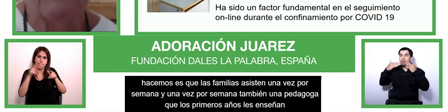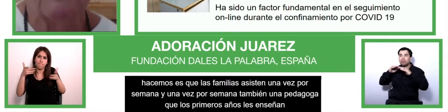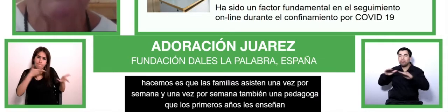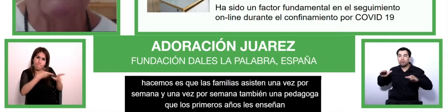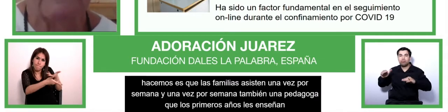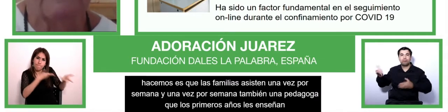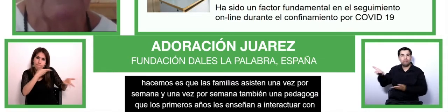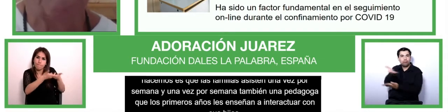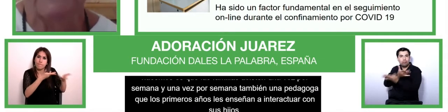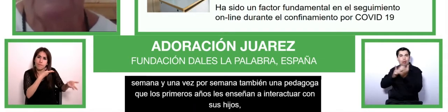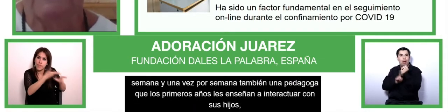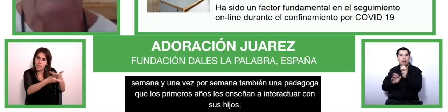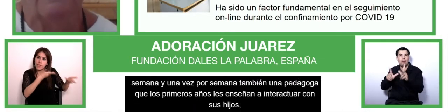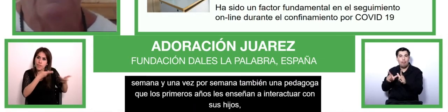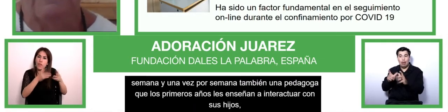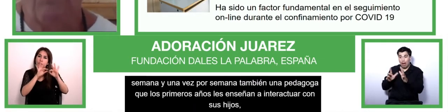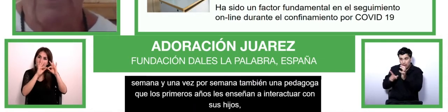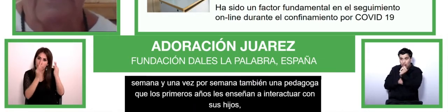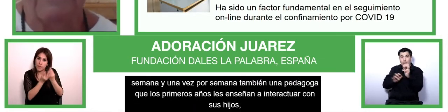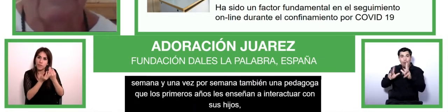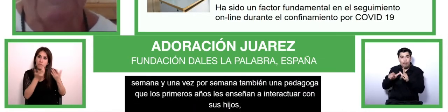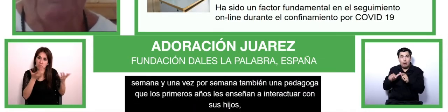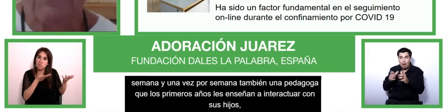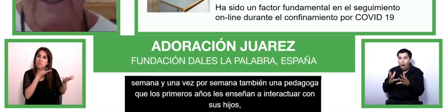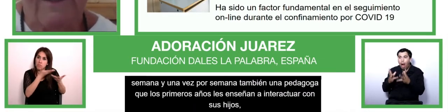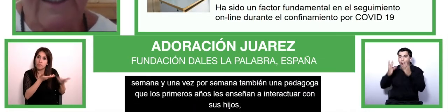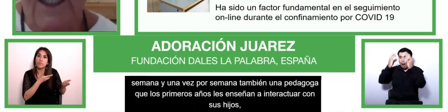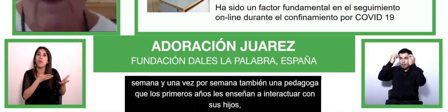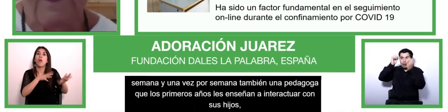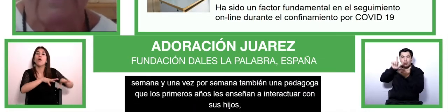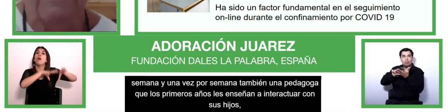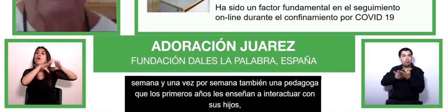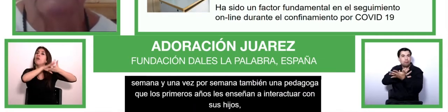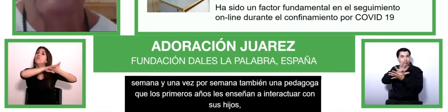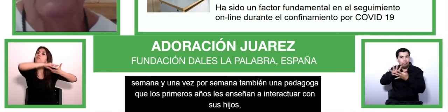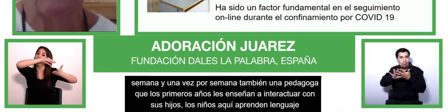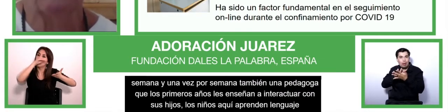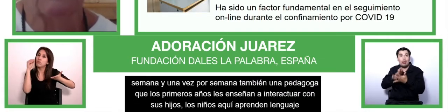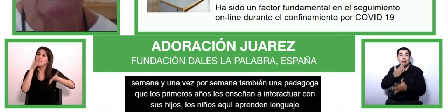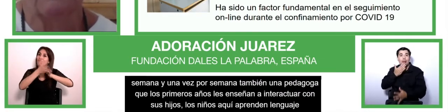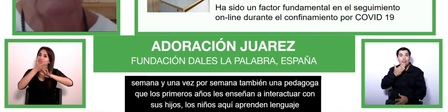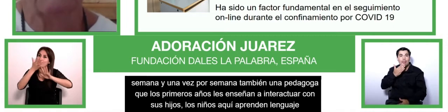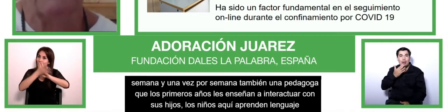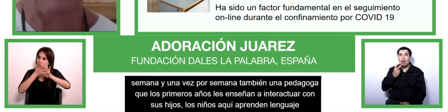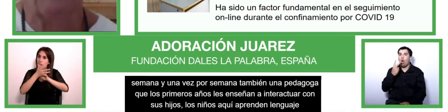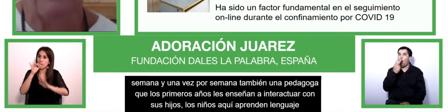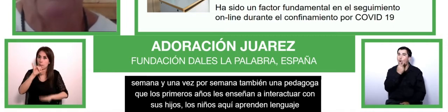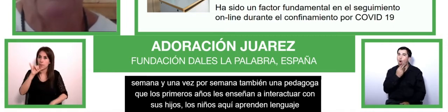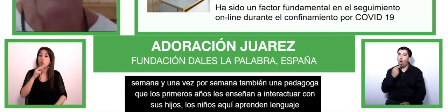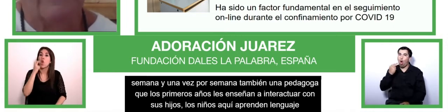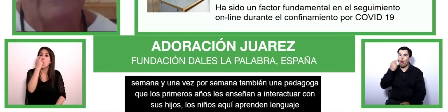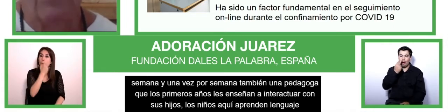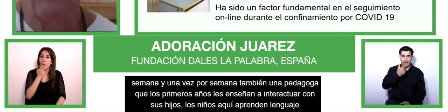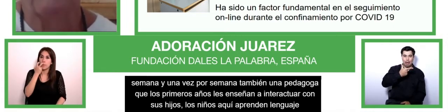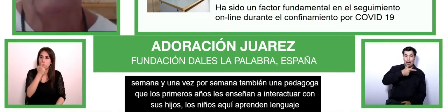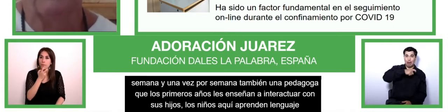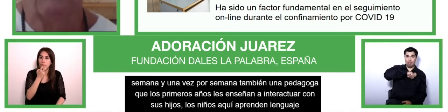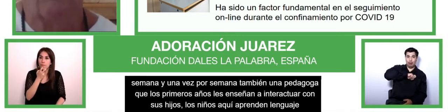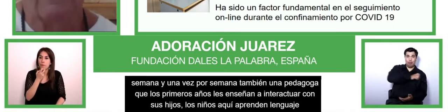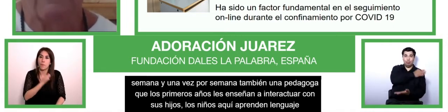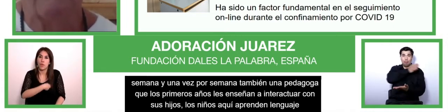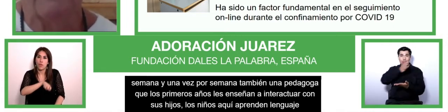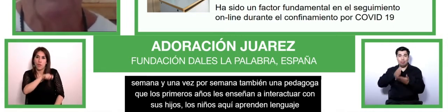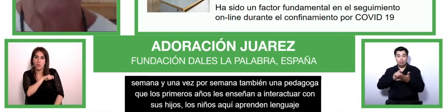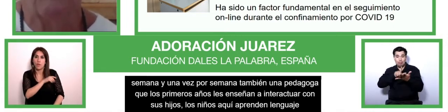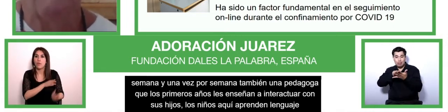ven ustedes aquí, que aprenden lenguaje bimodal, la lengua de signos de española en el orden del